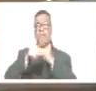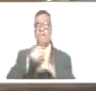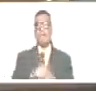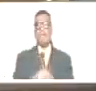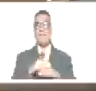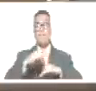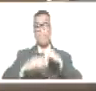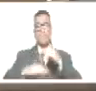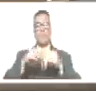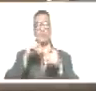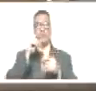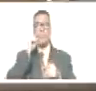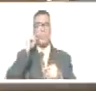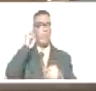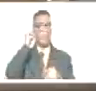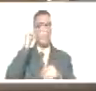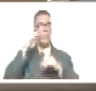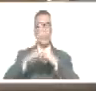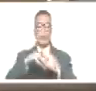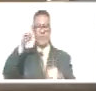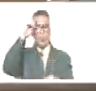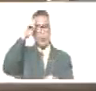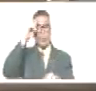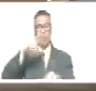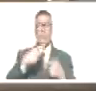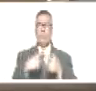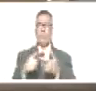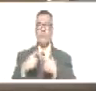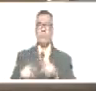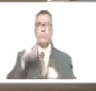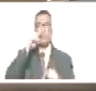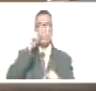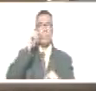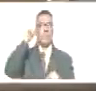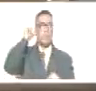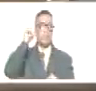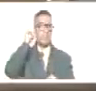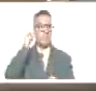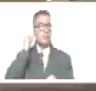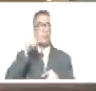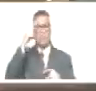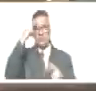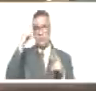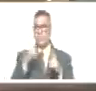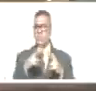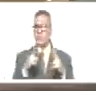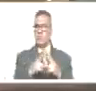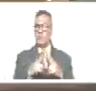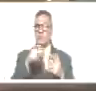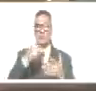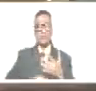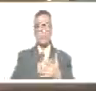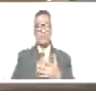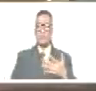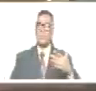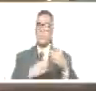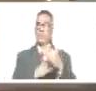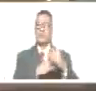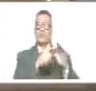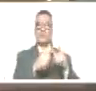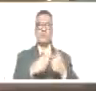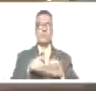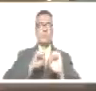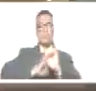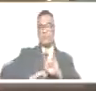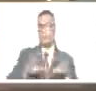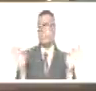género, bajo el respeto de la diversidad de género para su reconocimiento, eliminando barreras y sin discriminación.